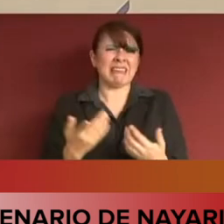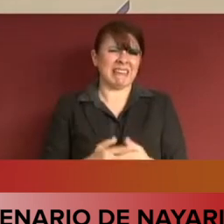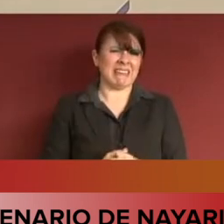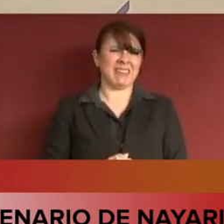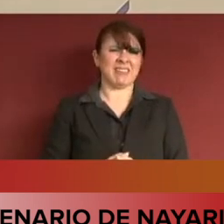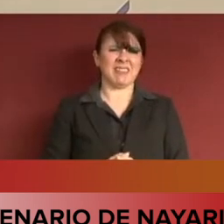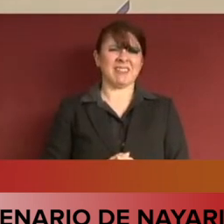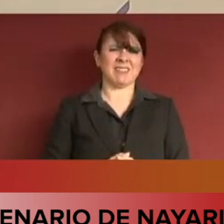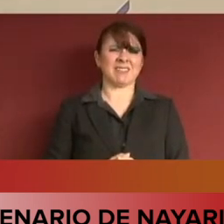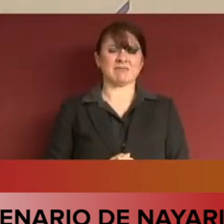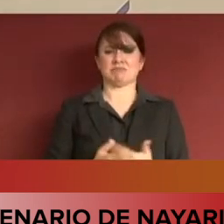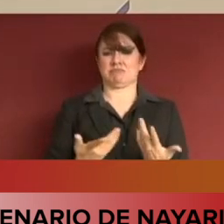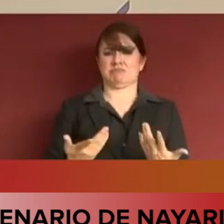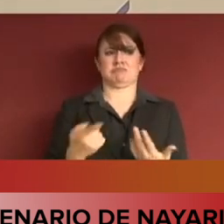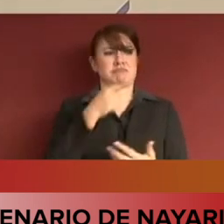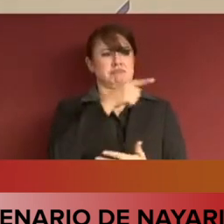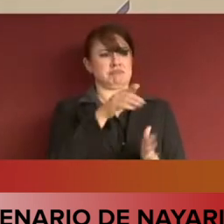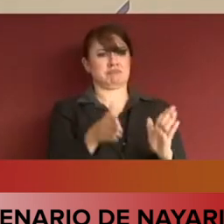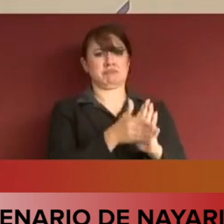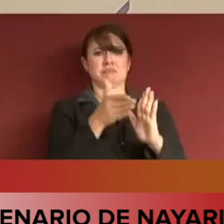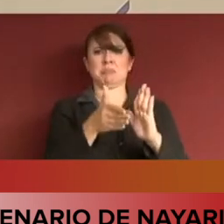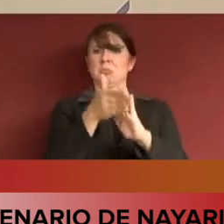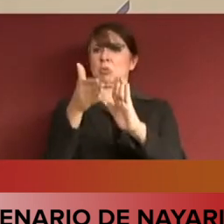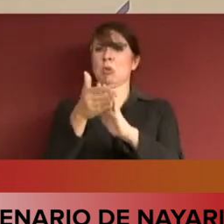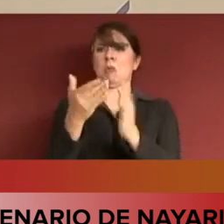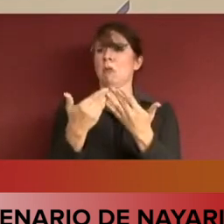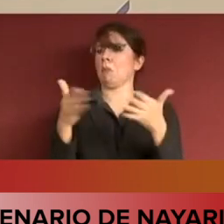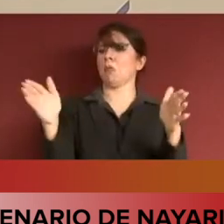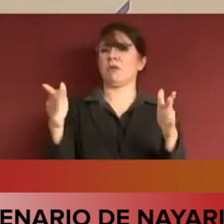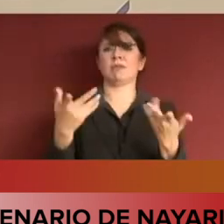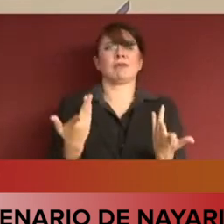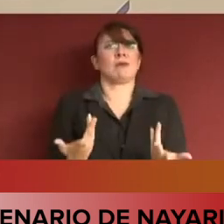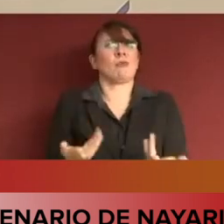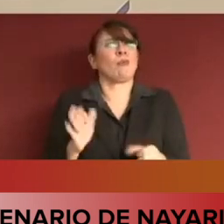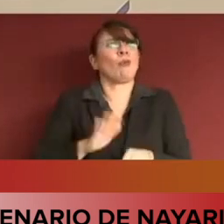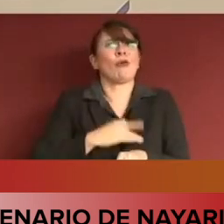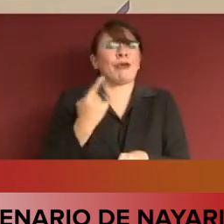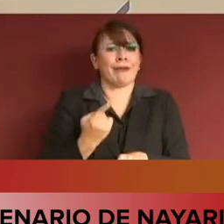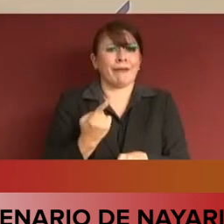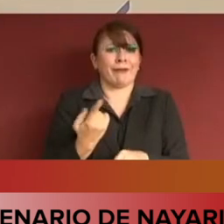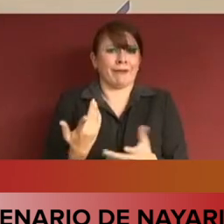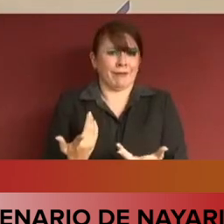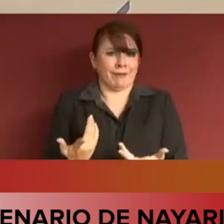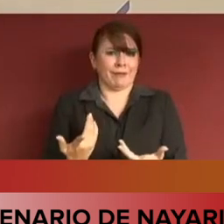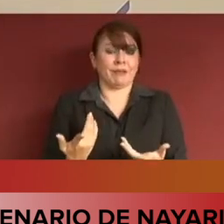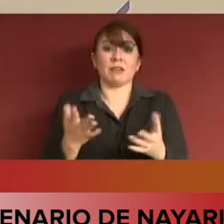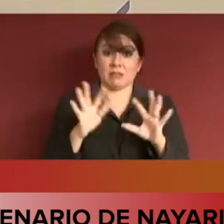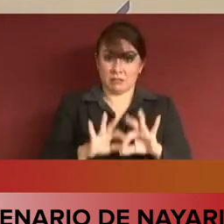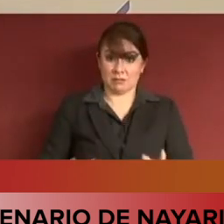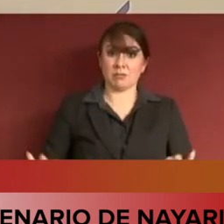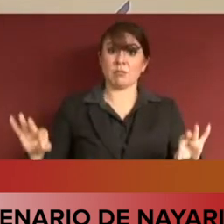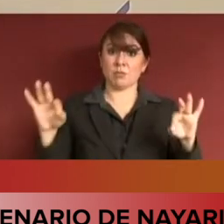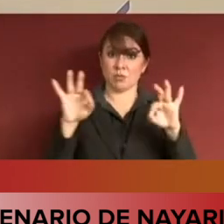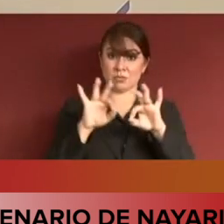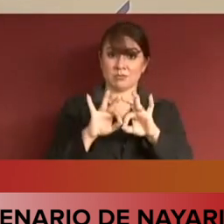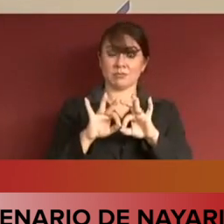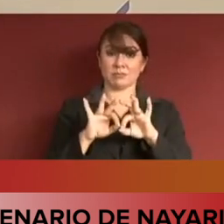en las obras públicas. Y es importante